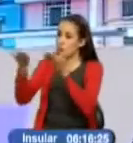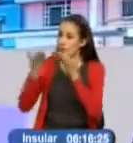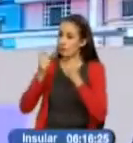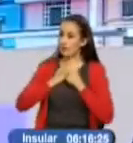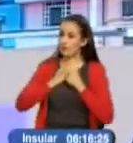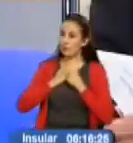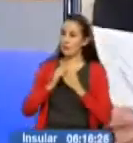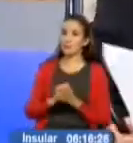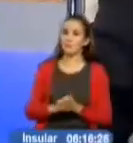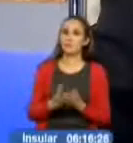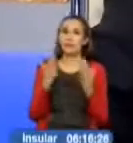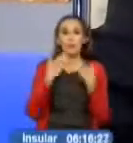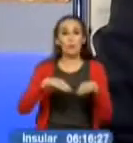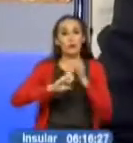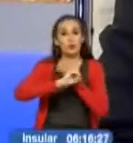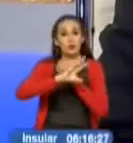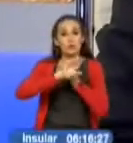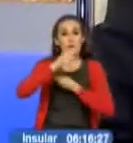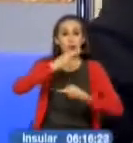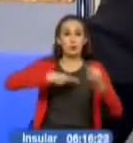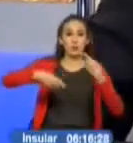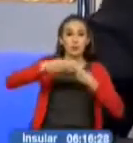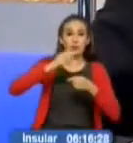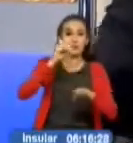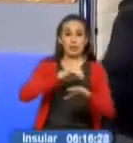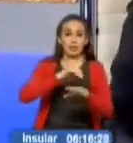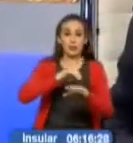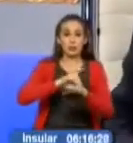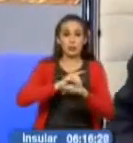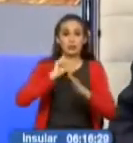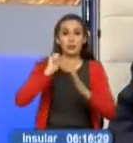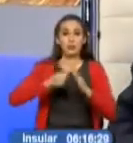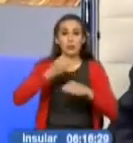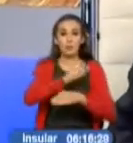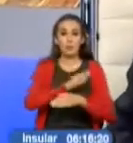Carlos. Bueno, nosotros hacemos una pausa y regresamos ya con el doctor Ramiro García,